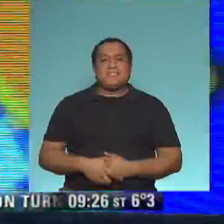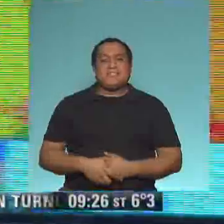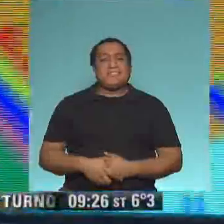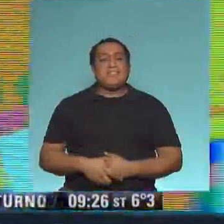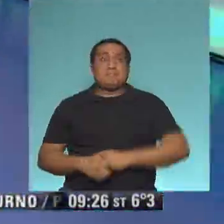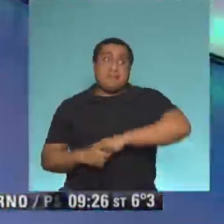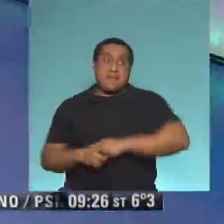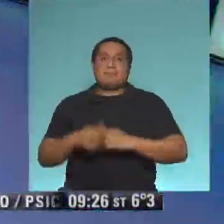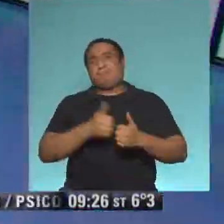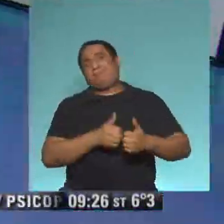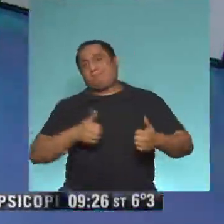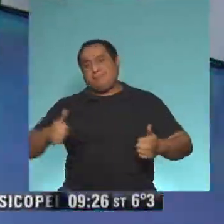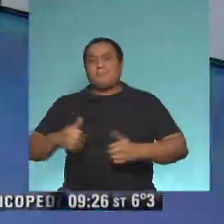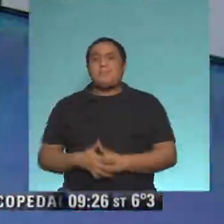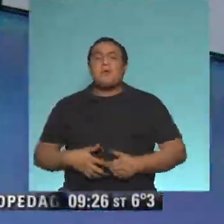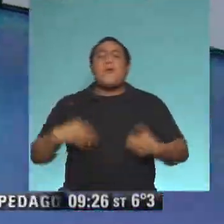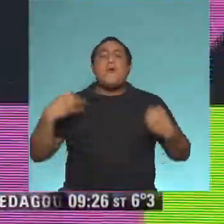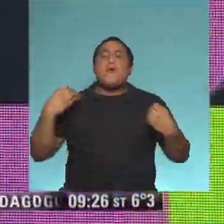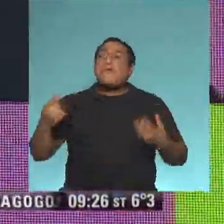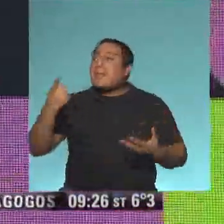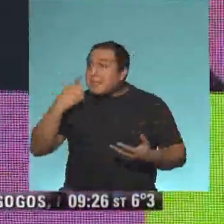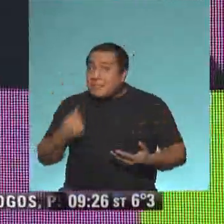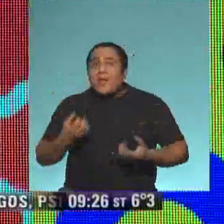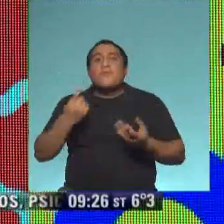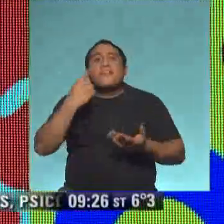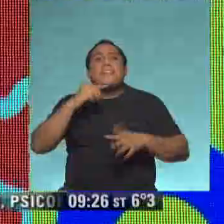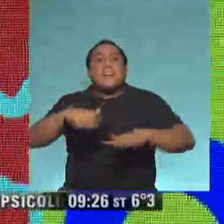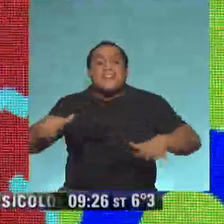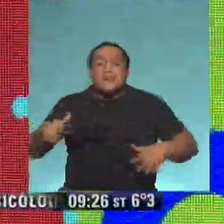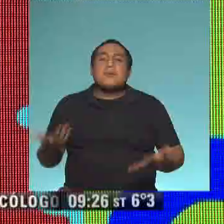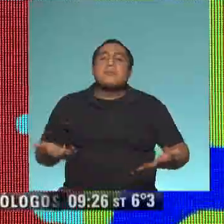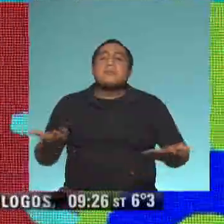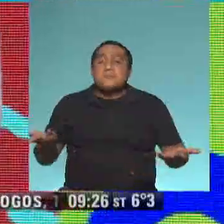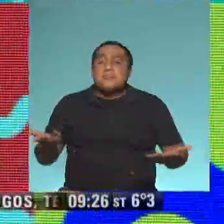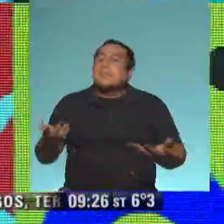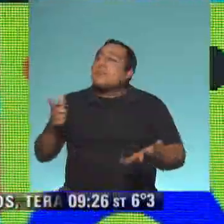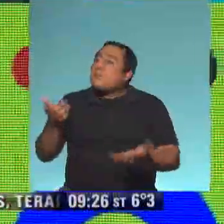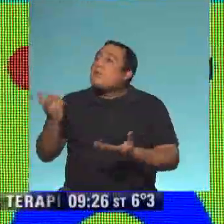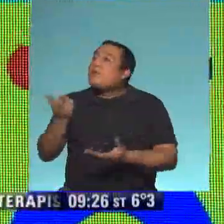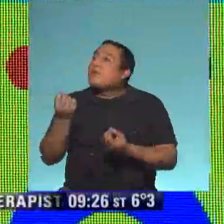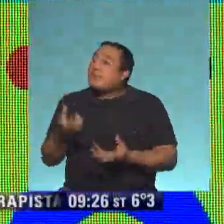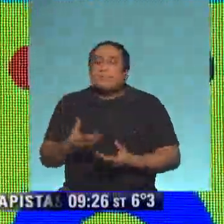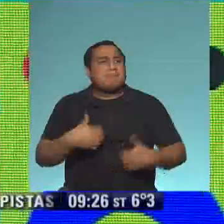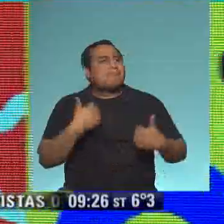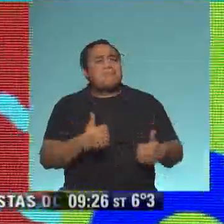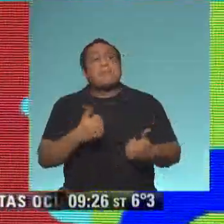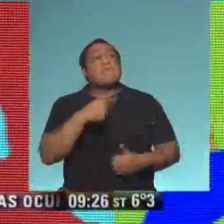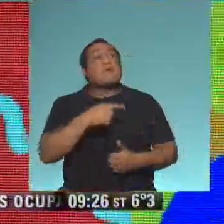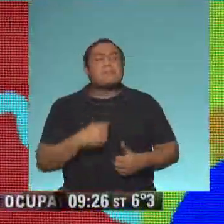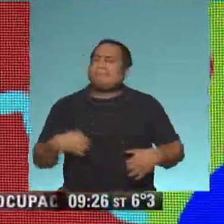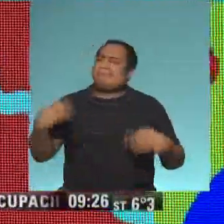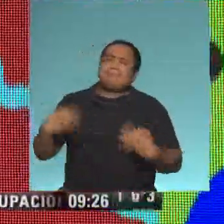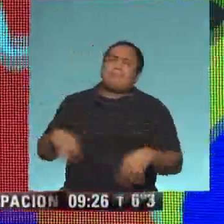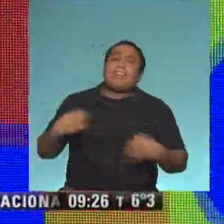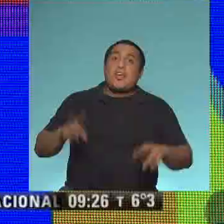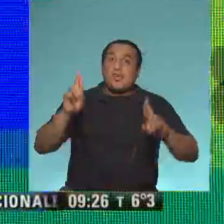todo. Me voy a cruzar. Buen día, Caro. Buen día, chicos. Buen día. Hola, chicas, Ernesto, Sol, ¿cómo están? Bien, bien, muy bien. Bien, re bien.